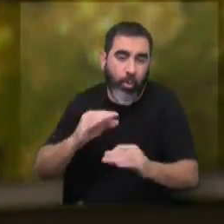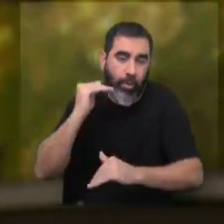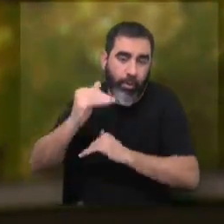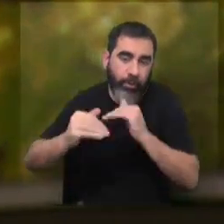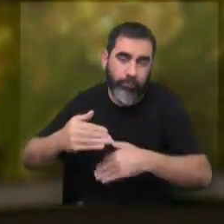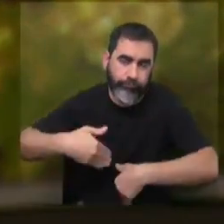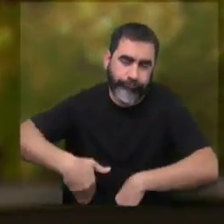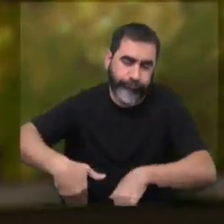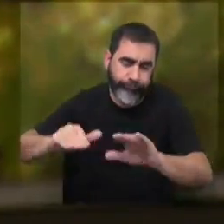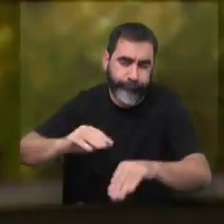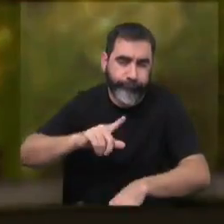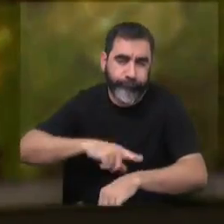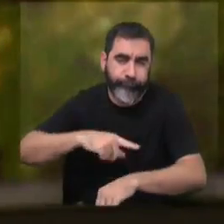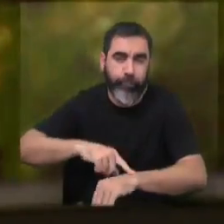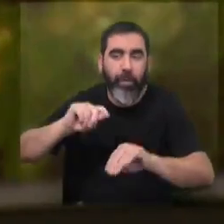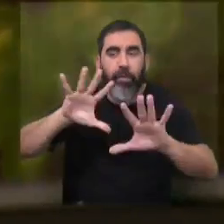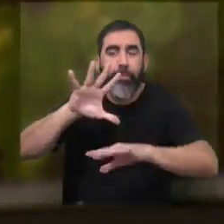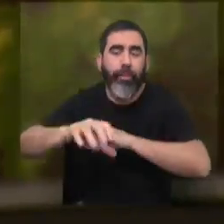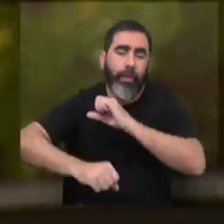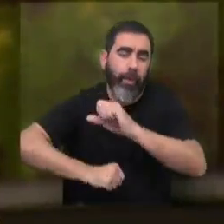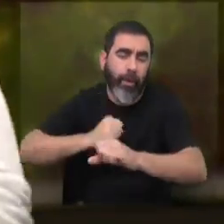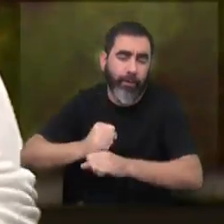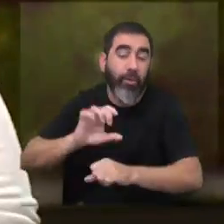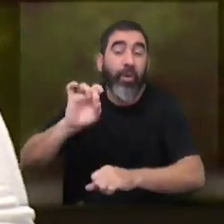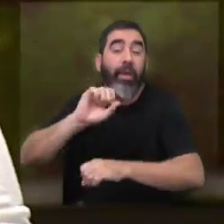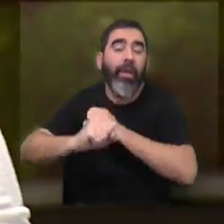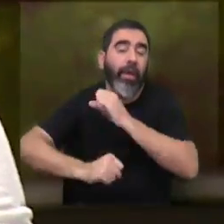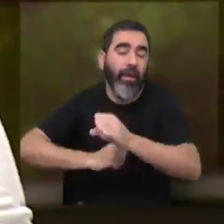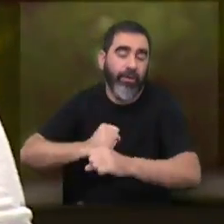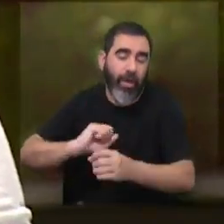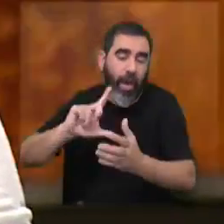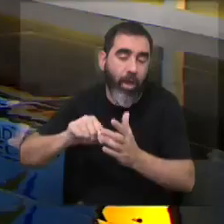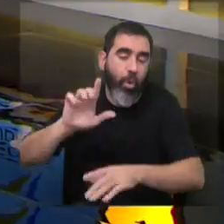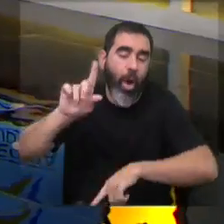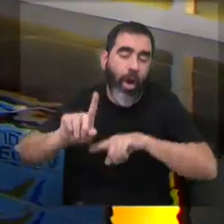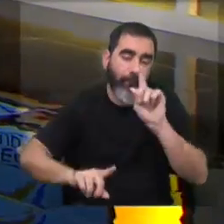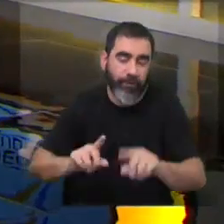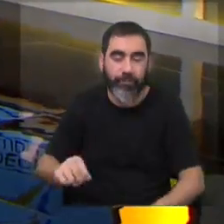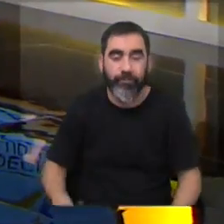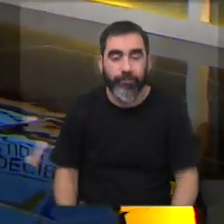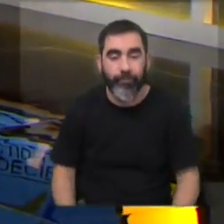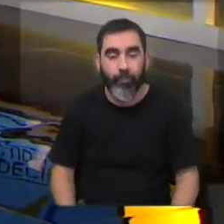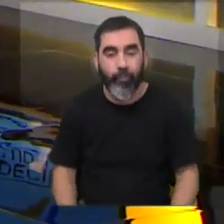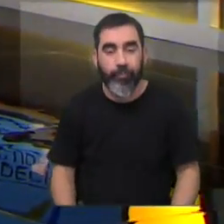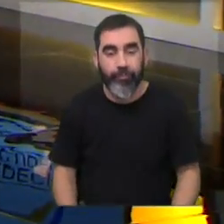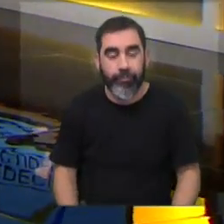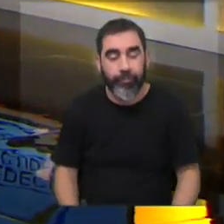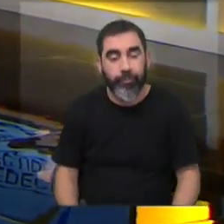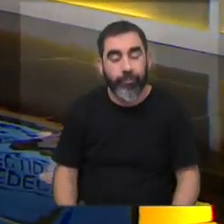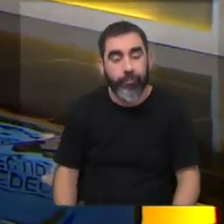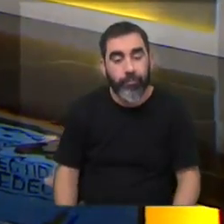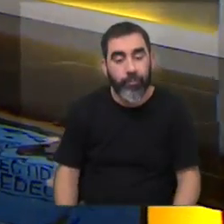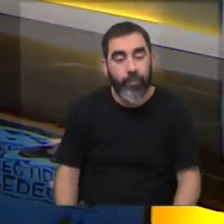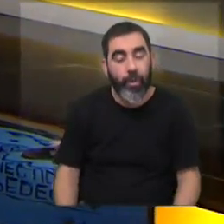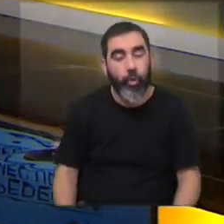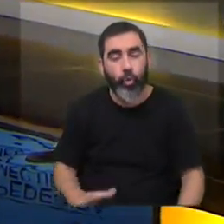llevar, no sé, 10 años, claro. 15, tranquilamente. No te pregunté al principio, ¿la pitoxina es producida por